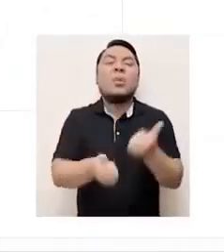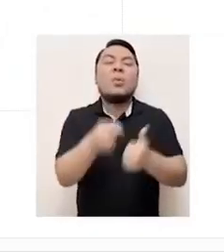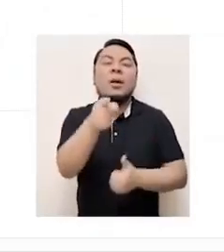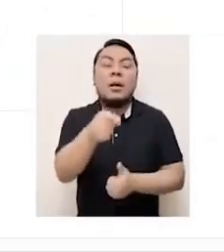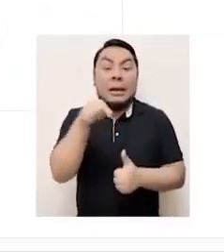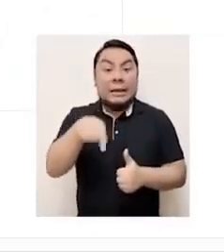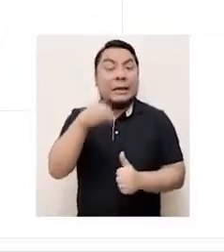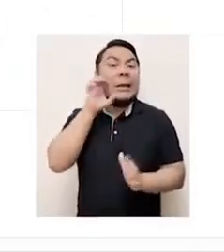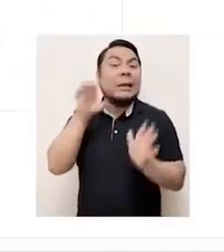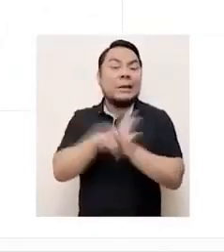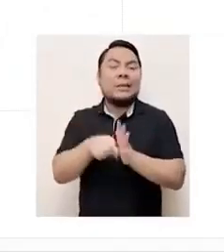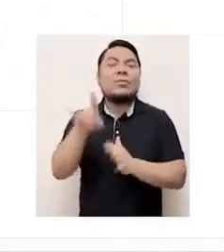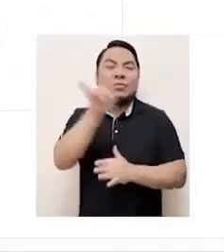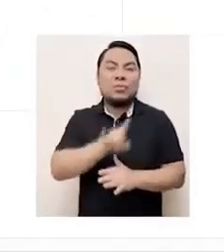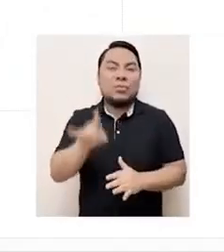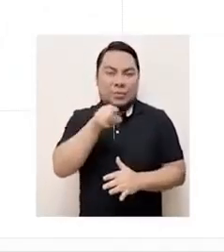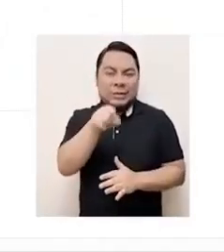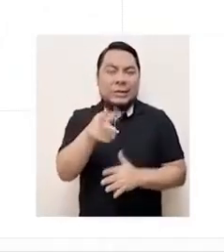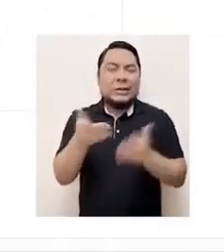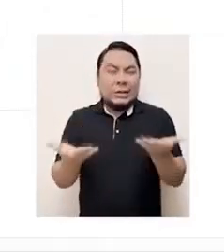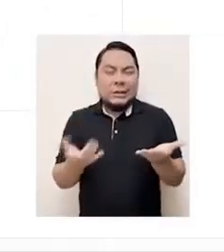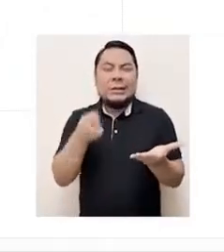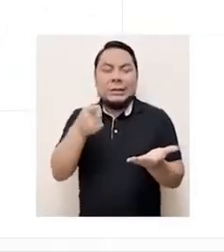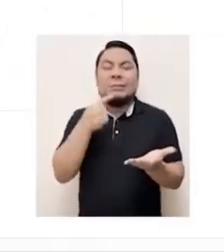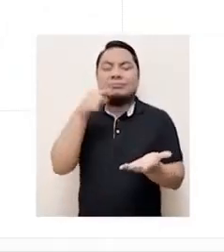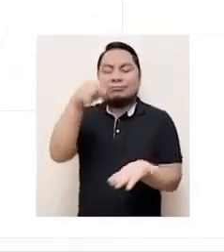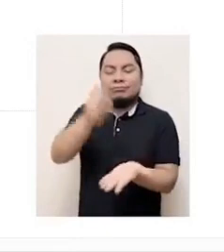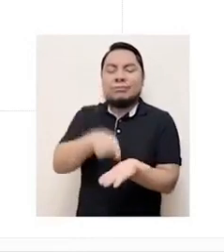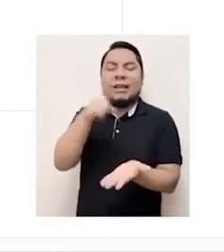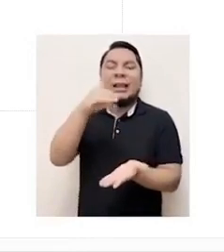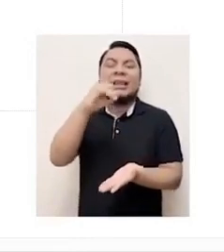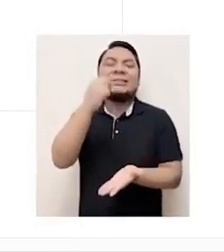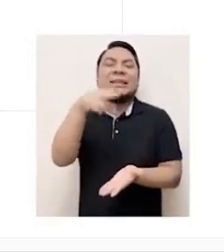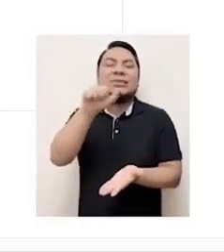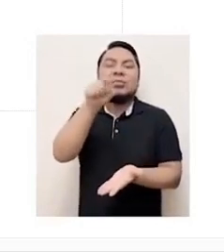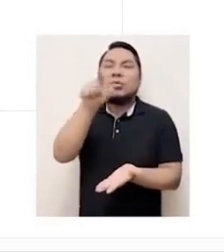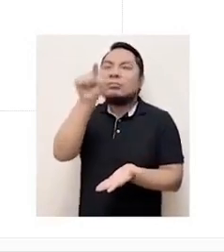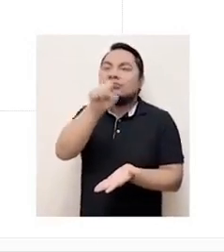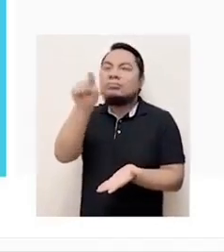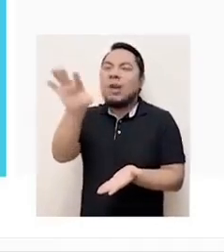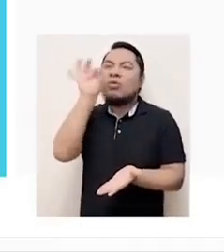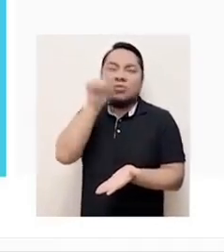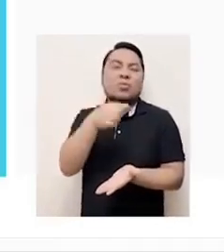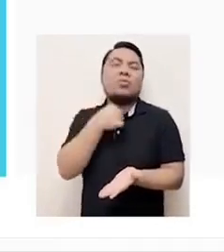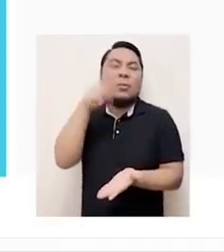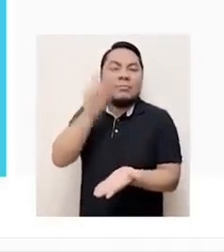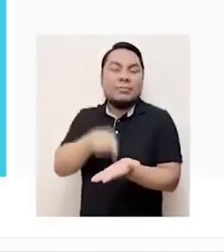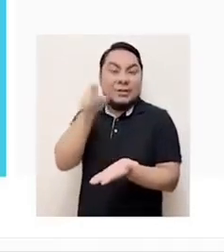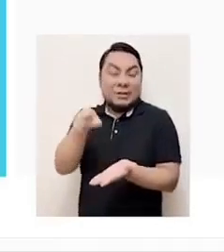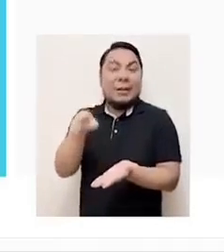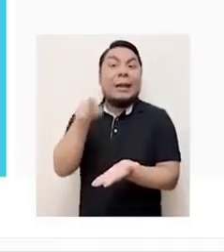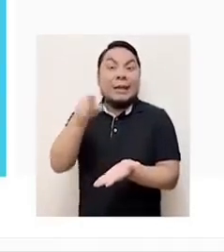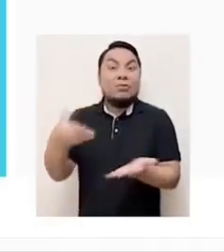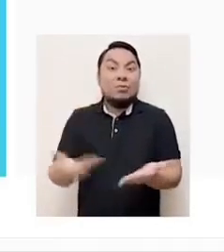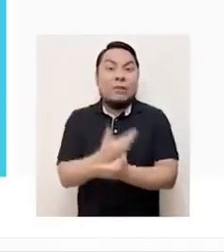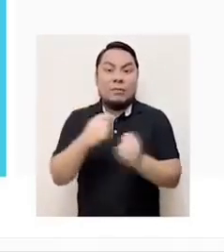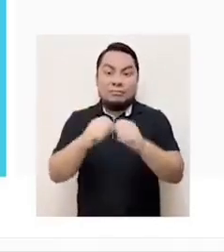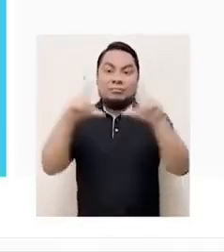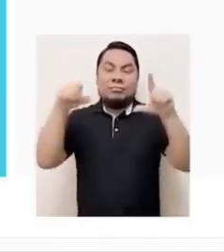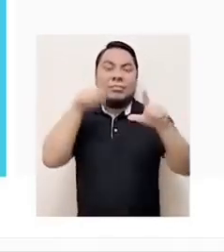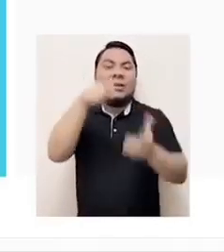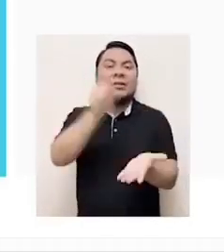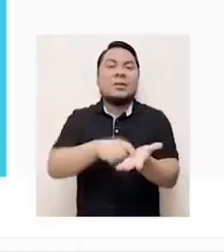en este ejemplo usaremos esta opción haga clic sobre el diseño escogido en esta nueva ventana